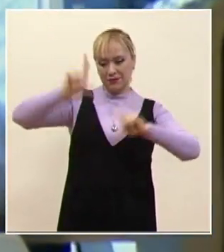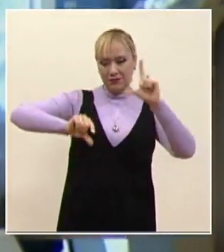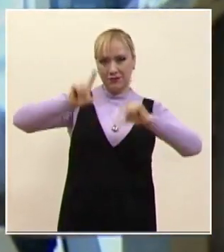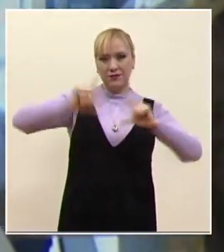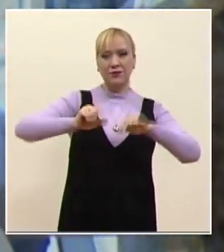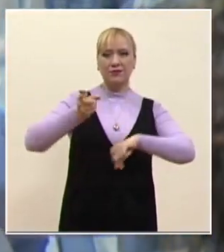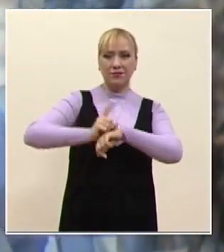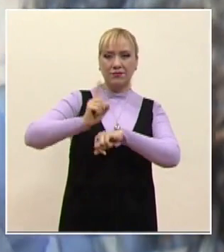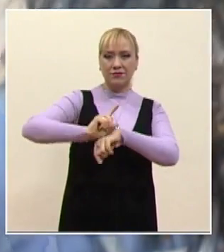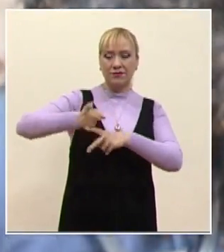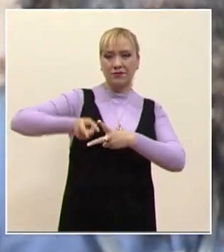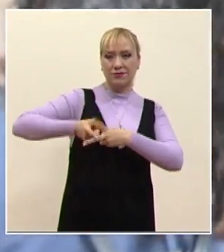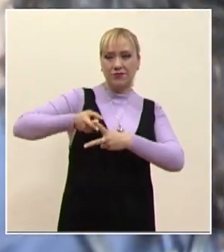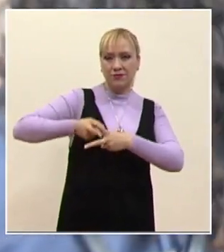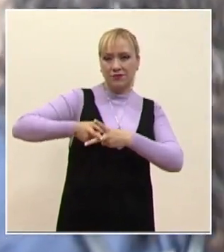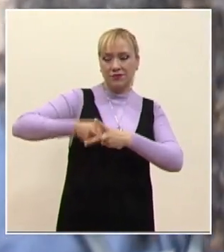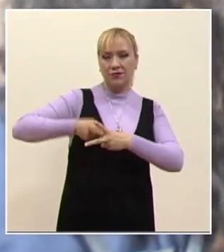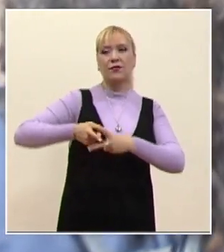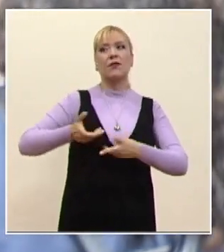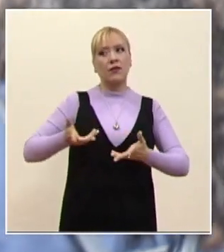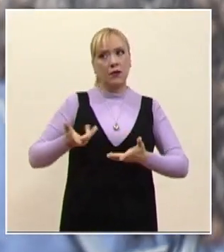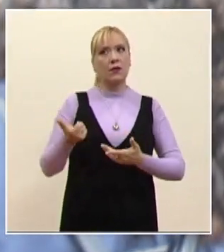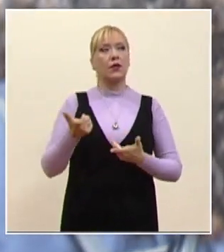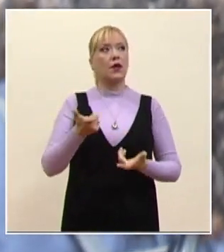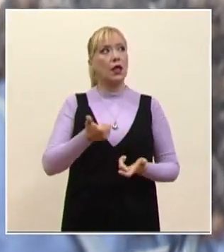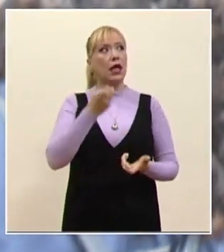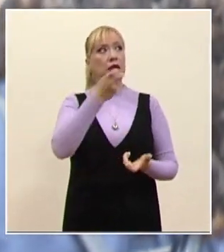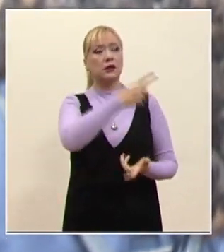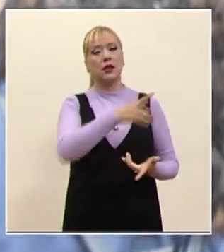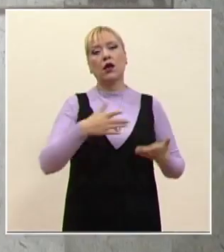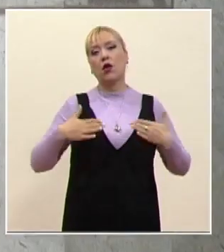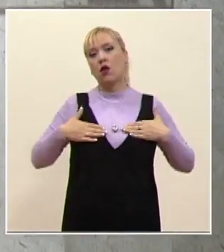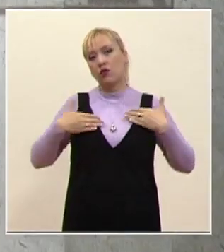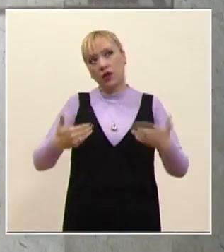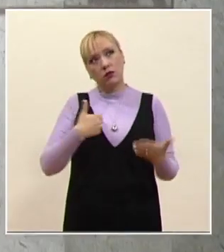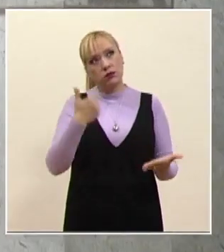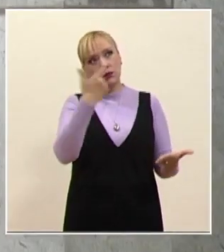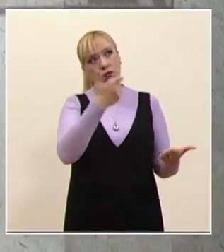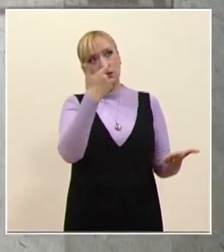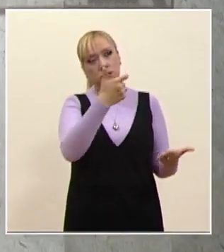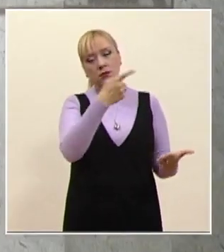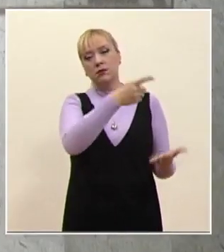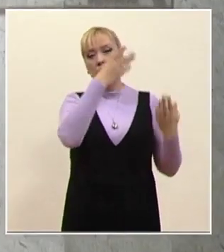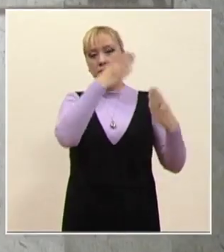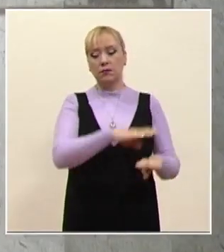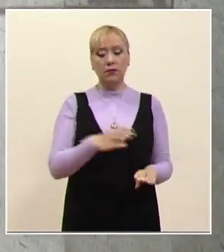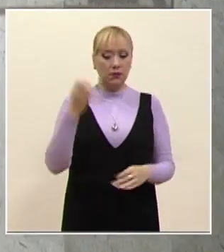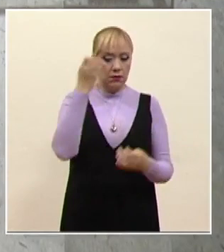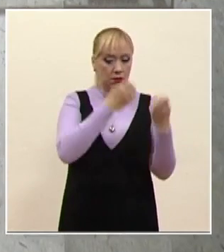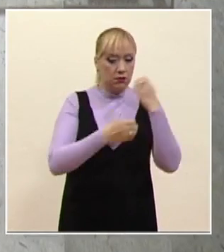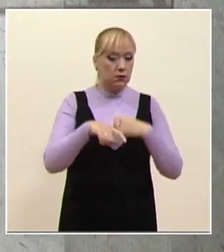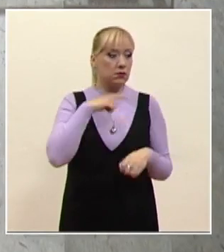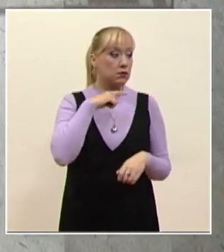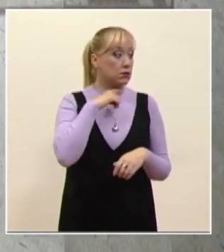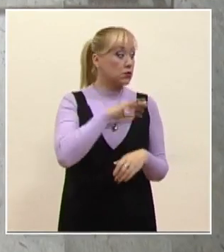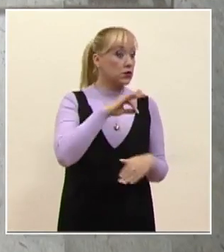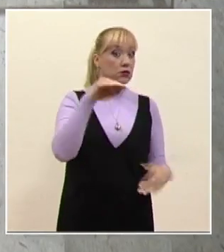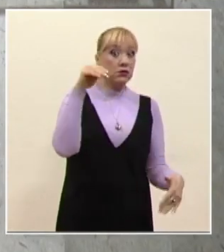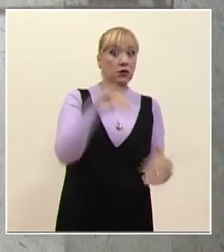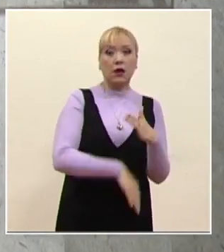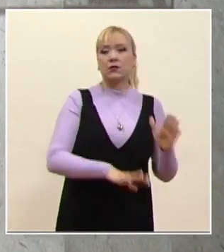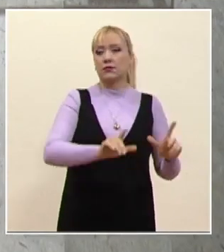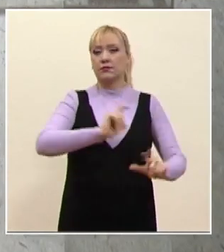institución a la que le confían sus recursos y que las instituciones bancarias valoren el riesgo que asumen para